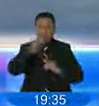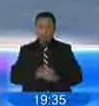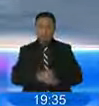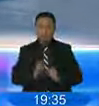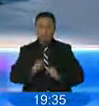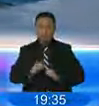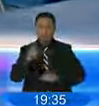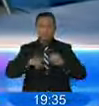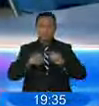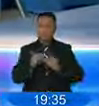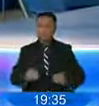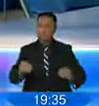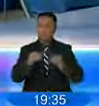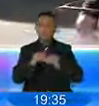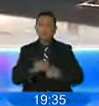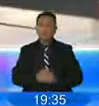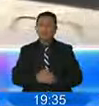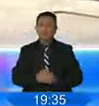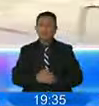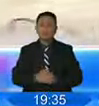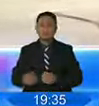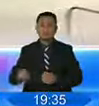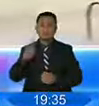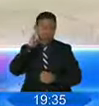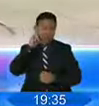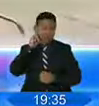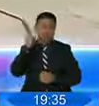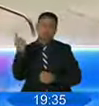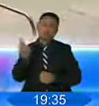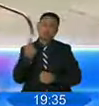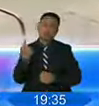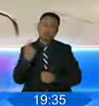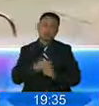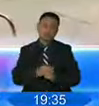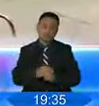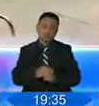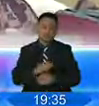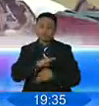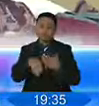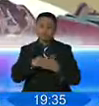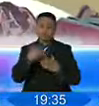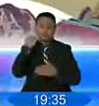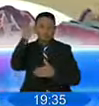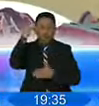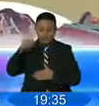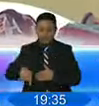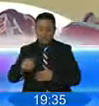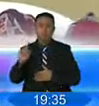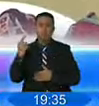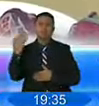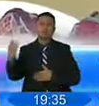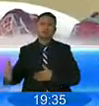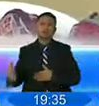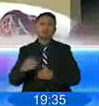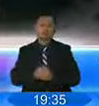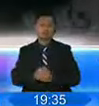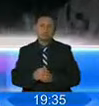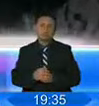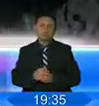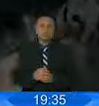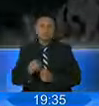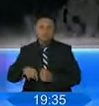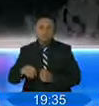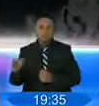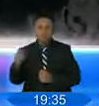más amigos. Porque la niña, ella es sola en la casa, entonces todos son mayores, es la única bebita, entonces como que le vemos